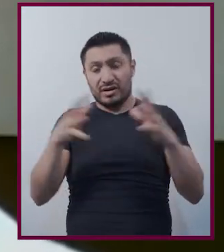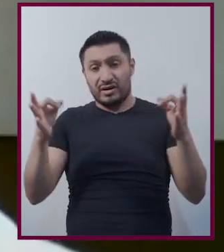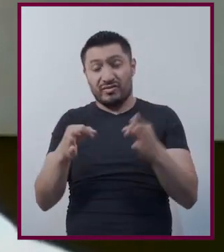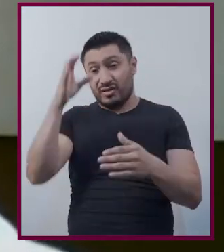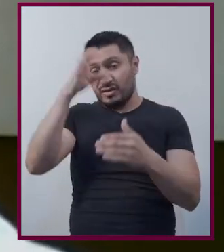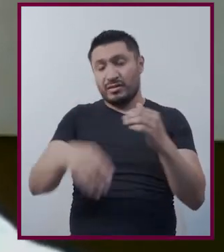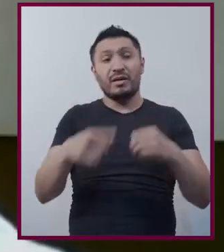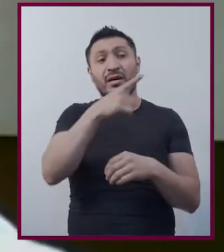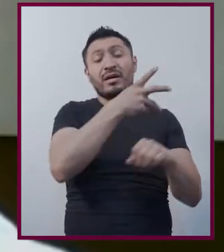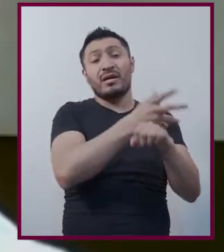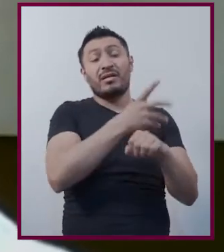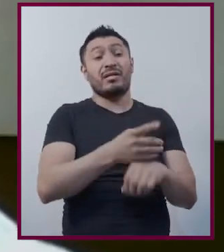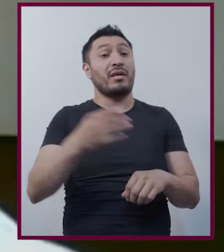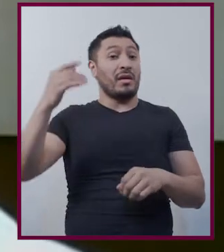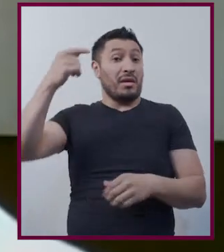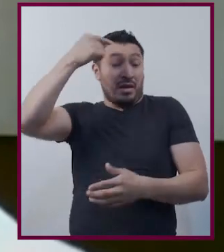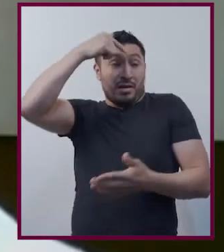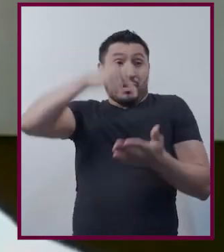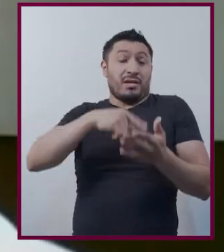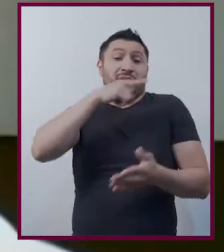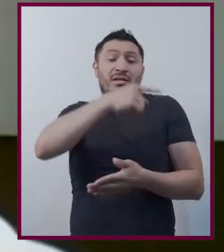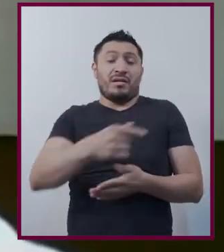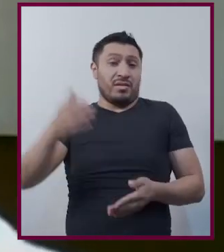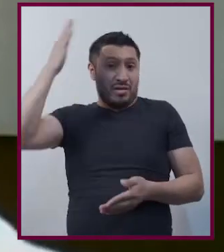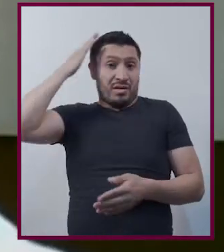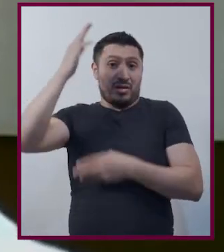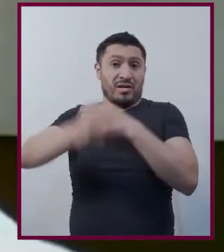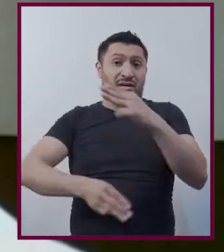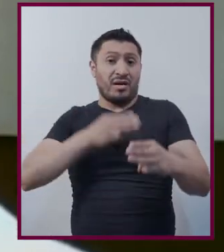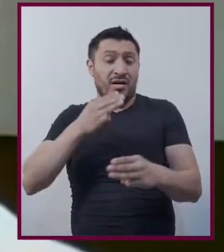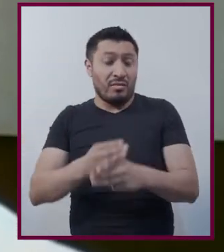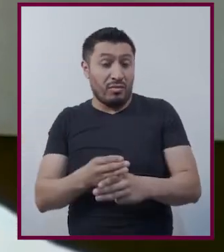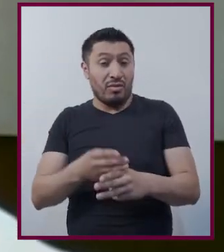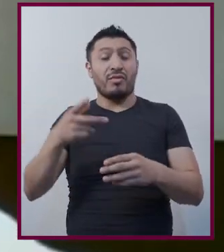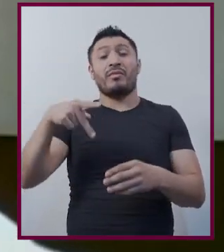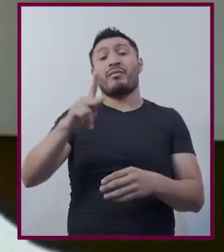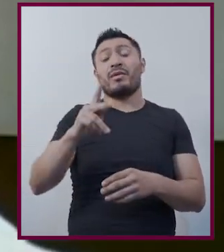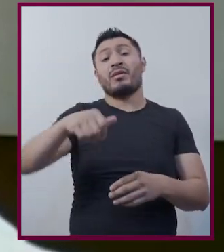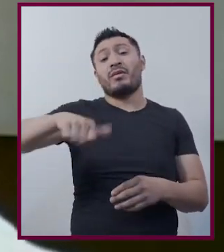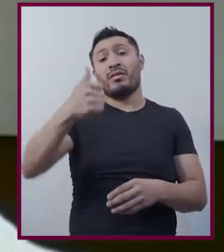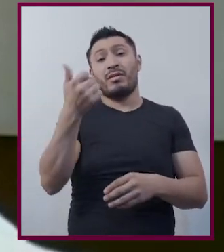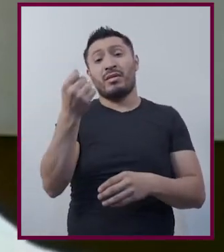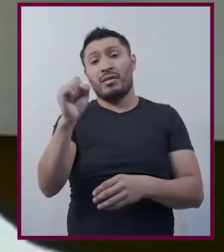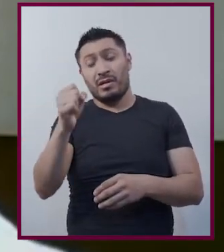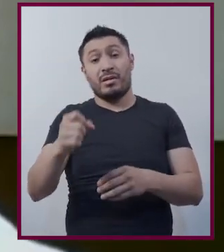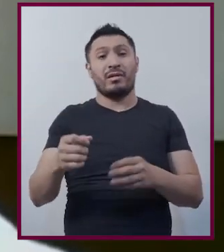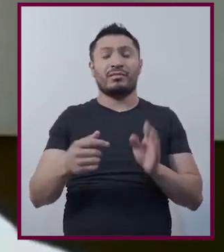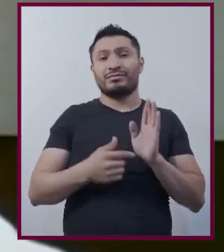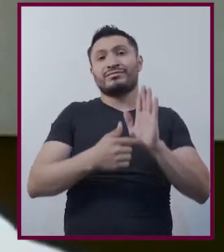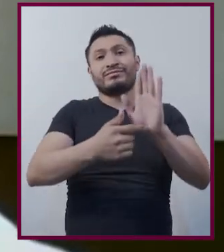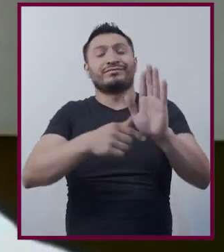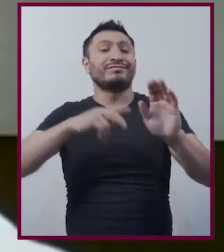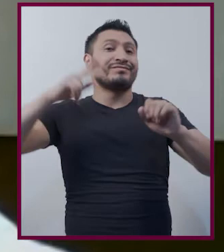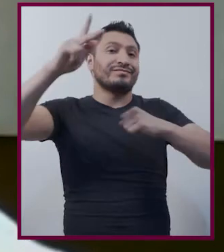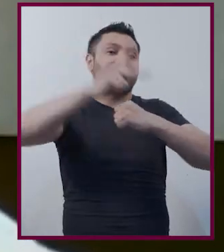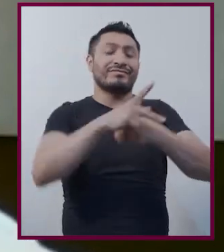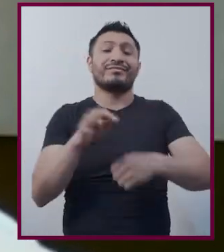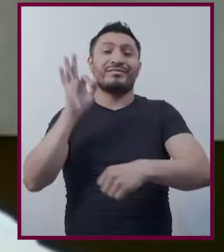líder del mundo, un país que iba a velar por su seguridad. Y el 11 de septiembre nos mostró que este país que iba a